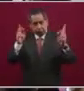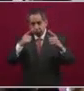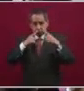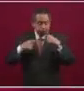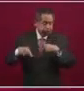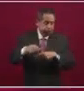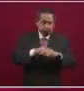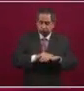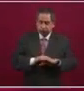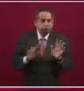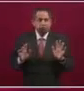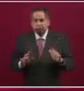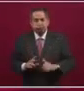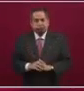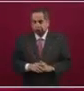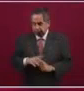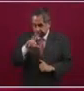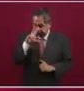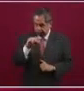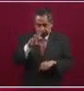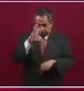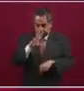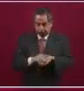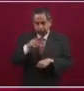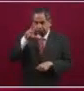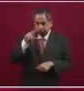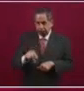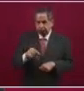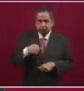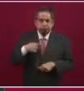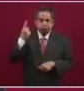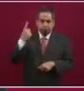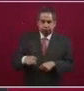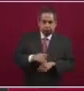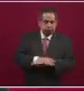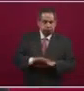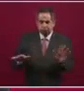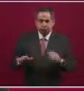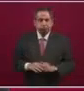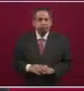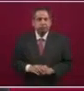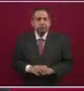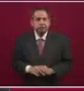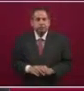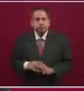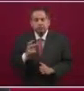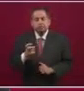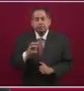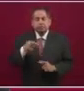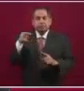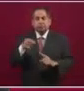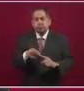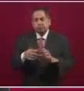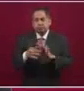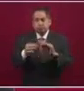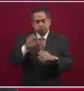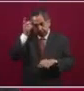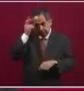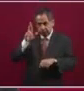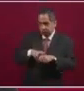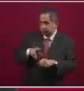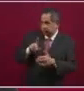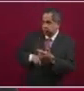y ya se dieron las instrucciones correspondientes el director de pemex